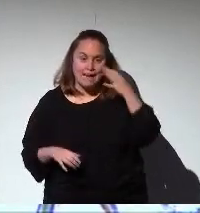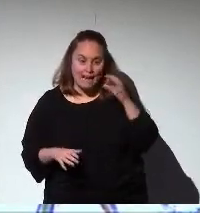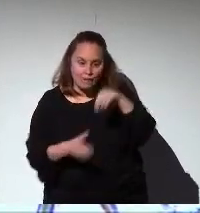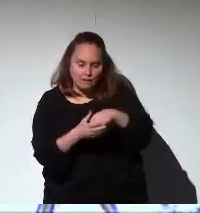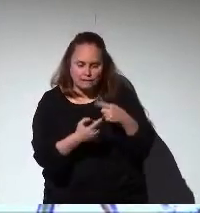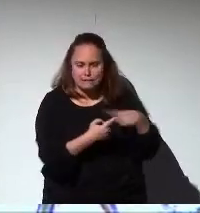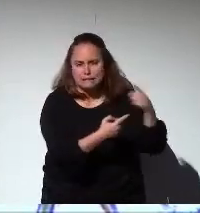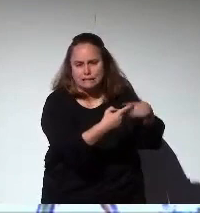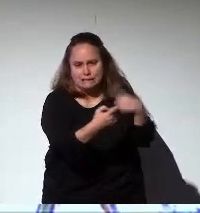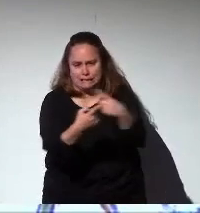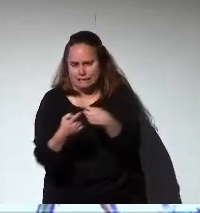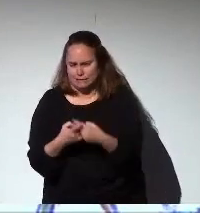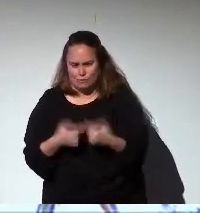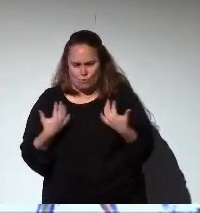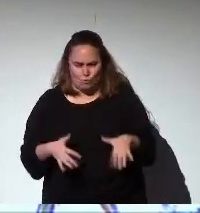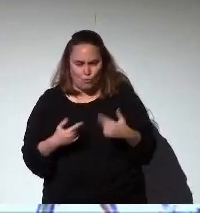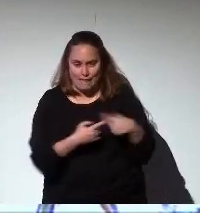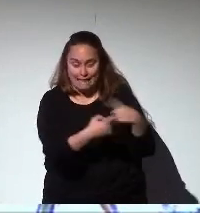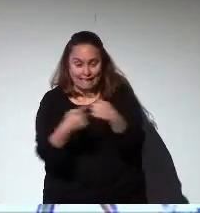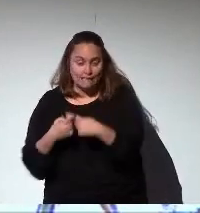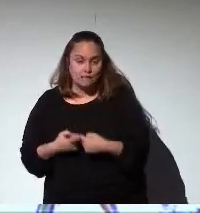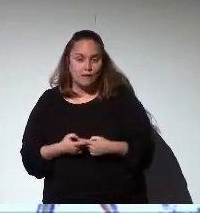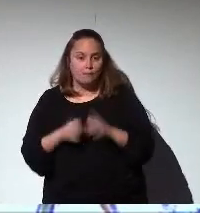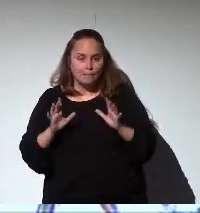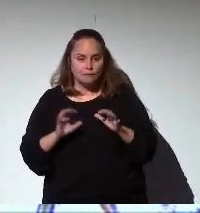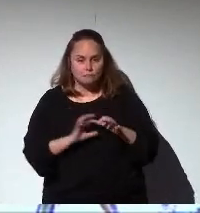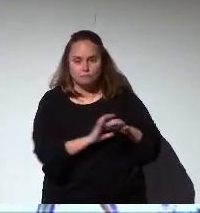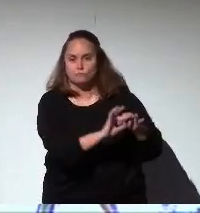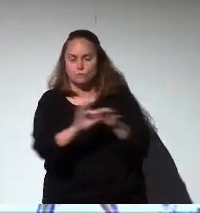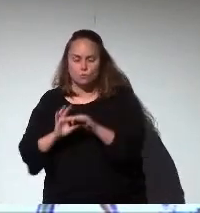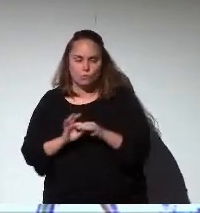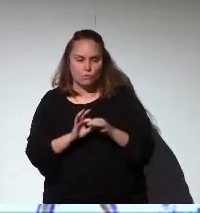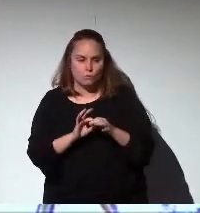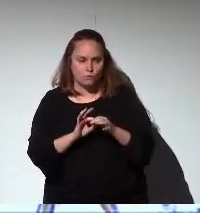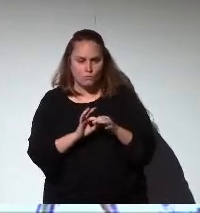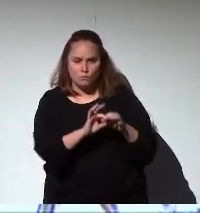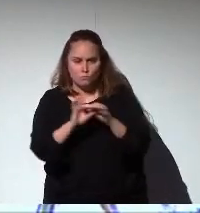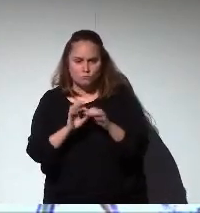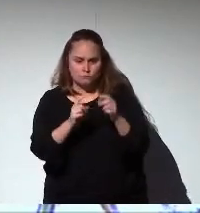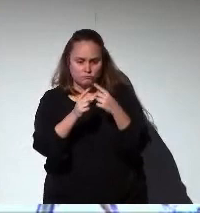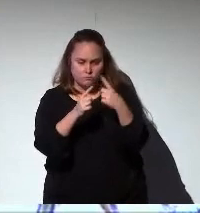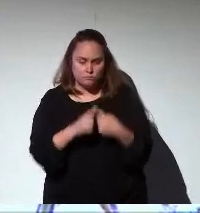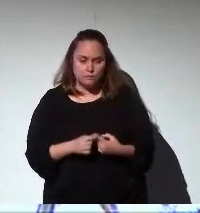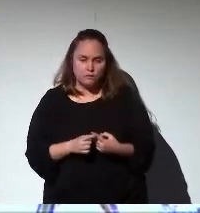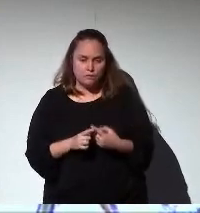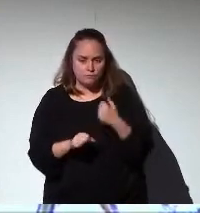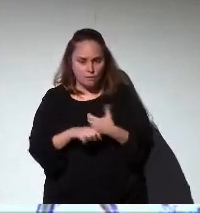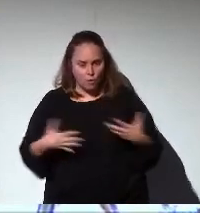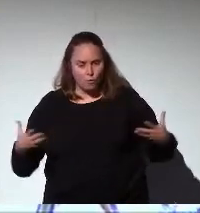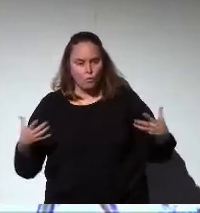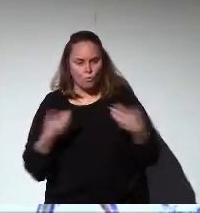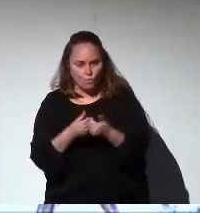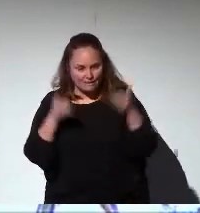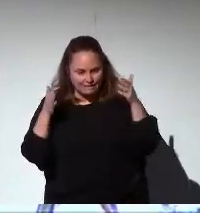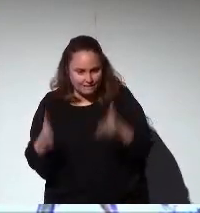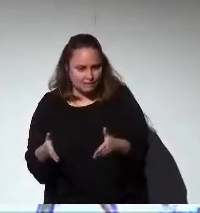con acciones muy distintas. Pero sin embargo nos unen cuestiones que al final es lo que nos hacen trabajar precisamente en